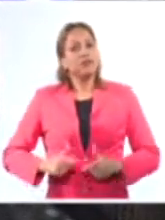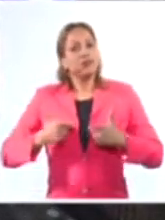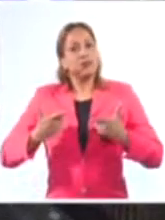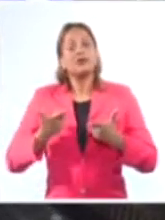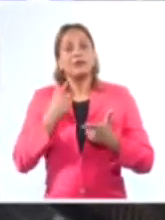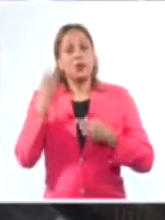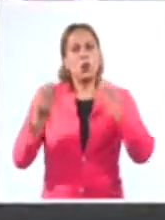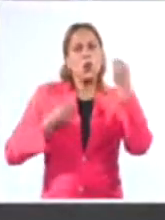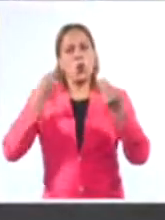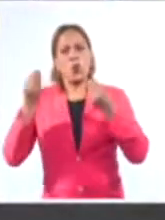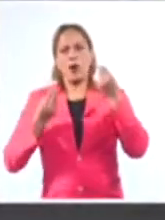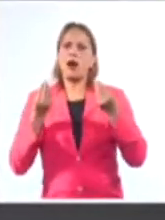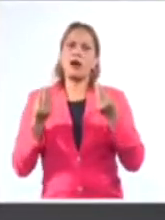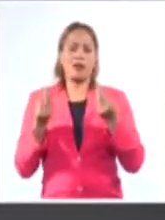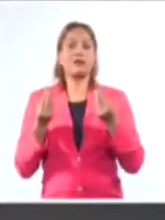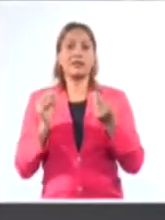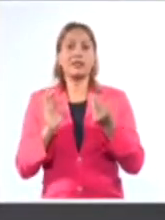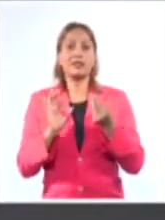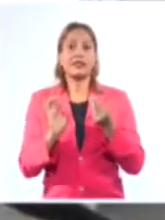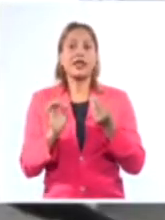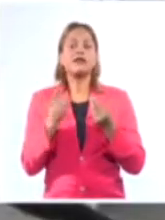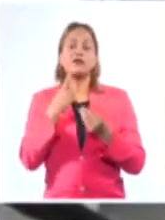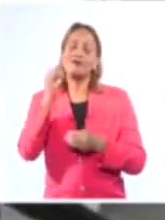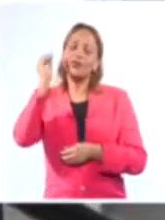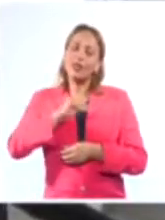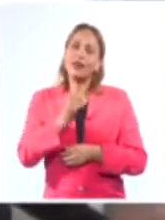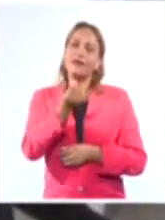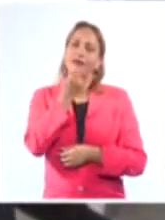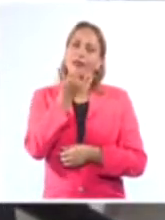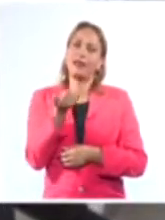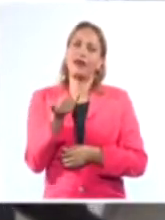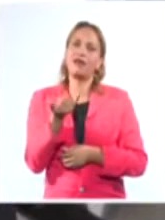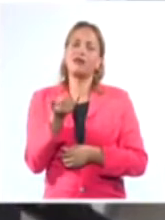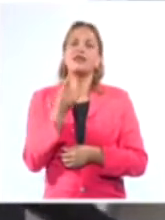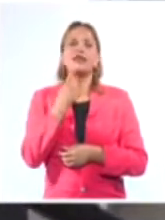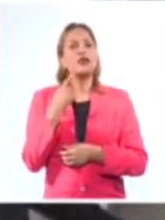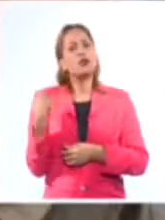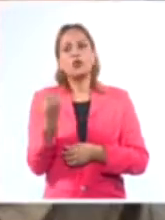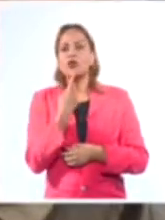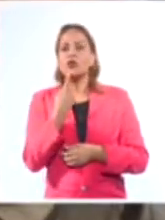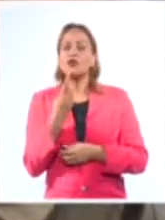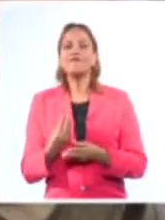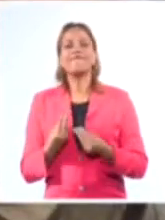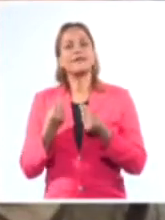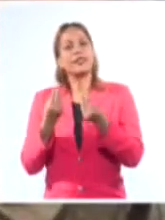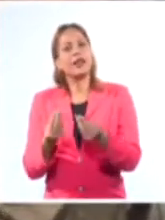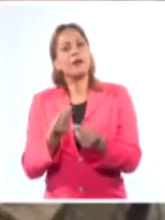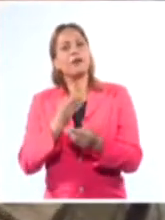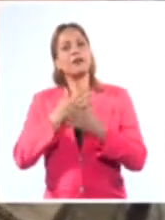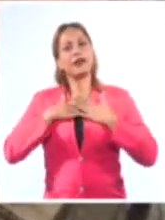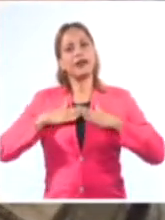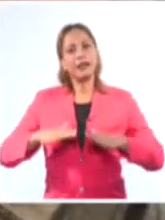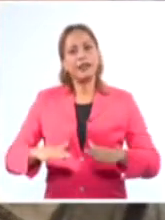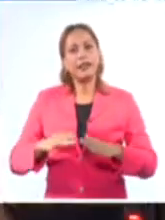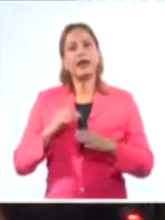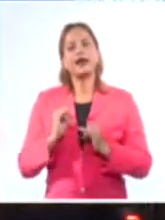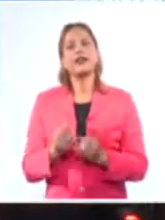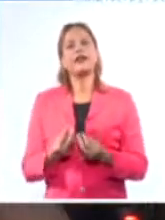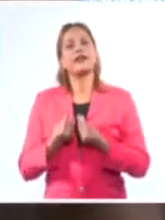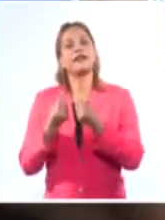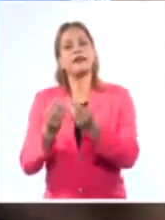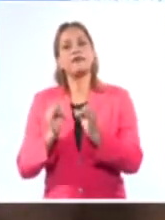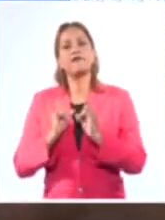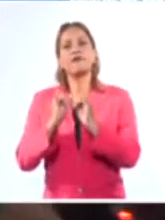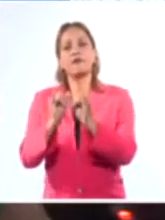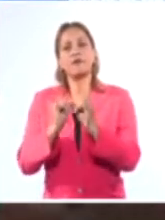preocupados y sea realmente tan afectados. Le hacemos llegar a ellos, por ejemplo, las informaciones.